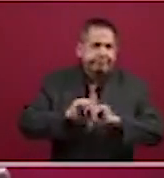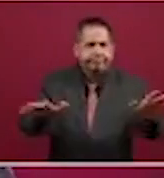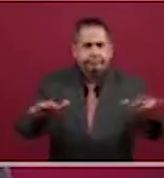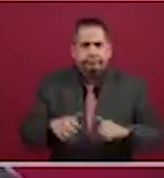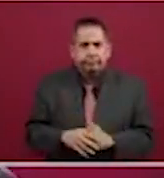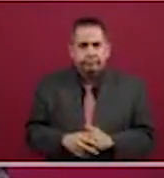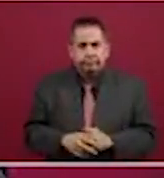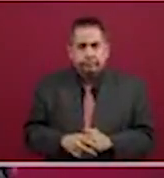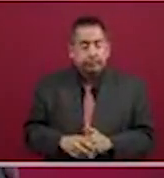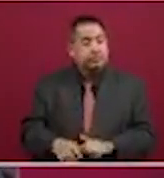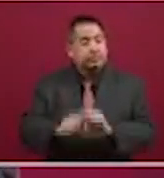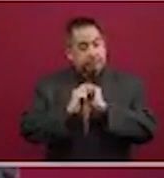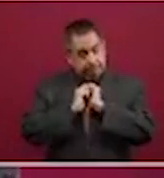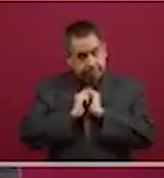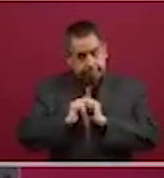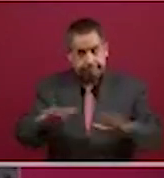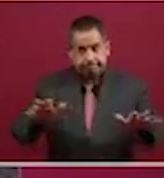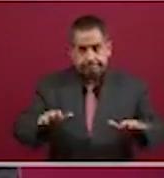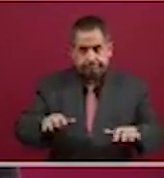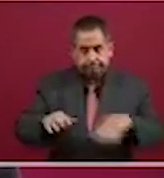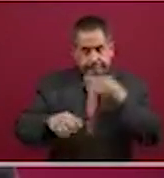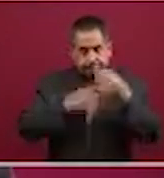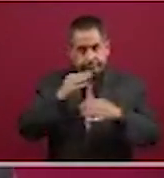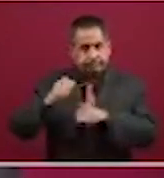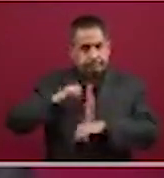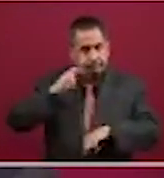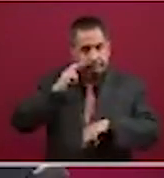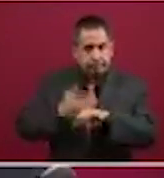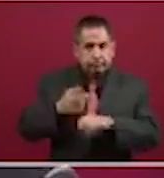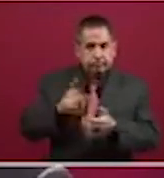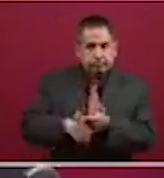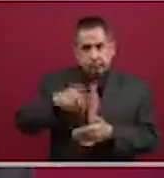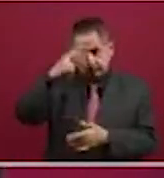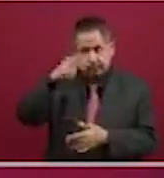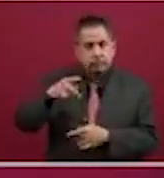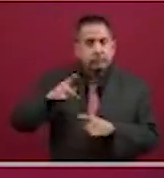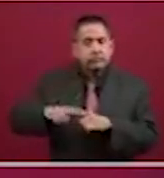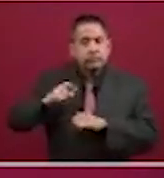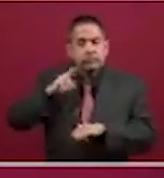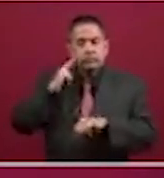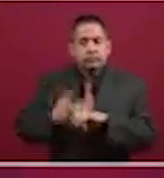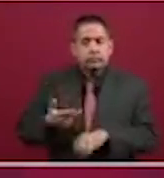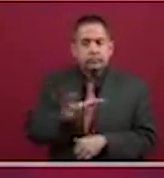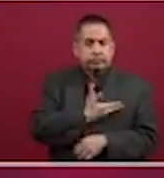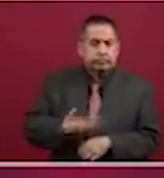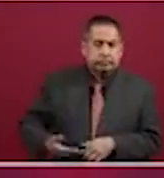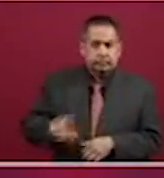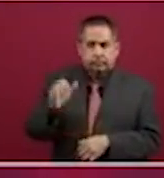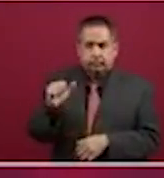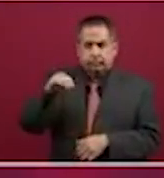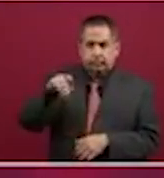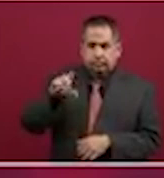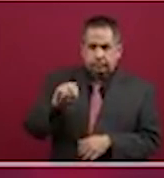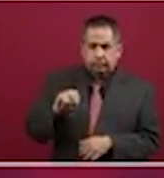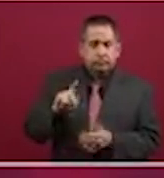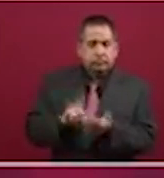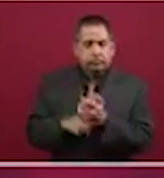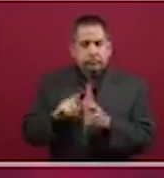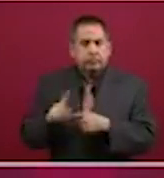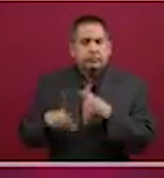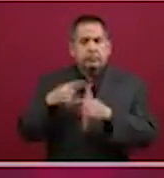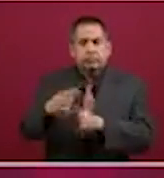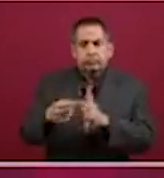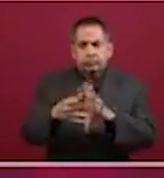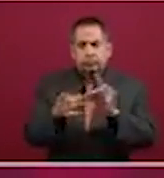una vez hecha esta presentación que en cabecera encabezará aqui en mexico el señor presidente de lópez obrador vamos a